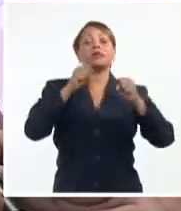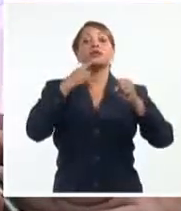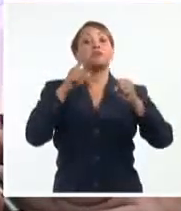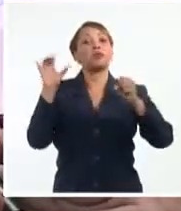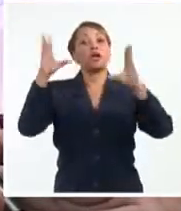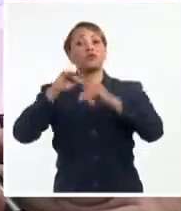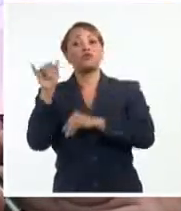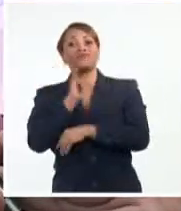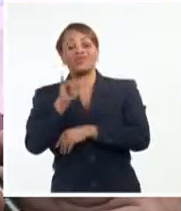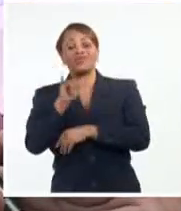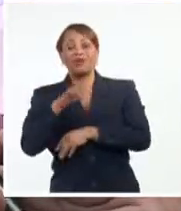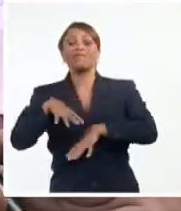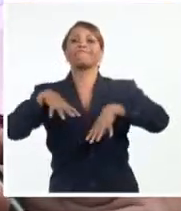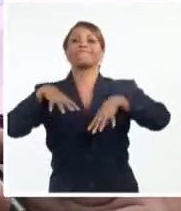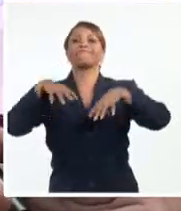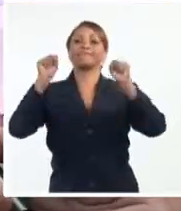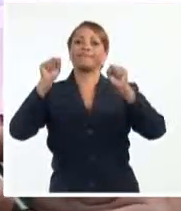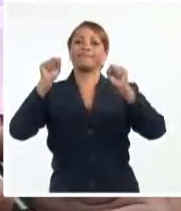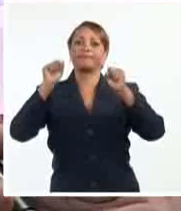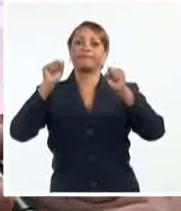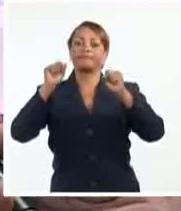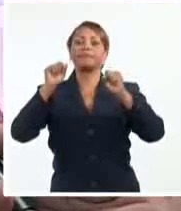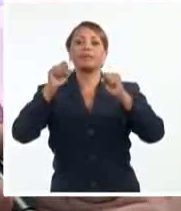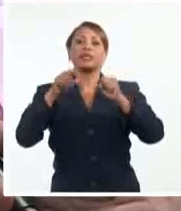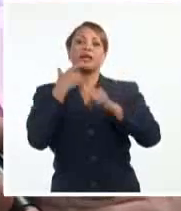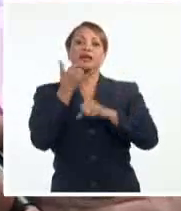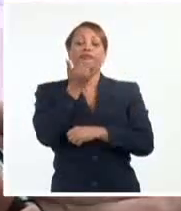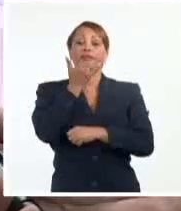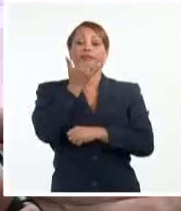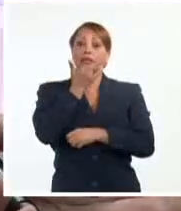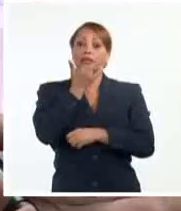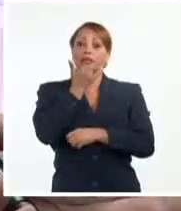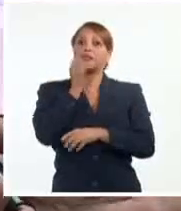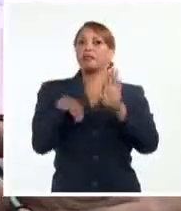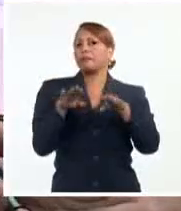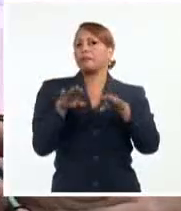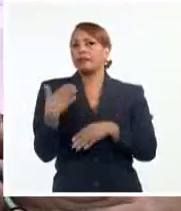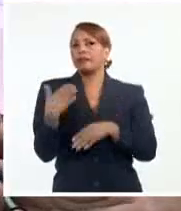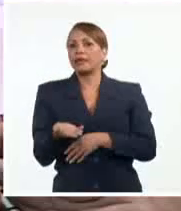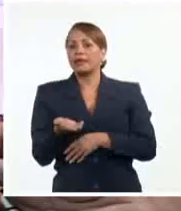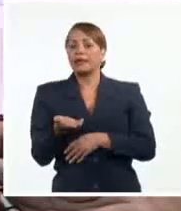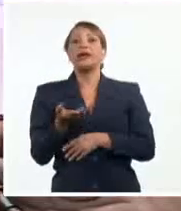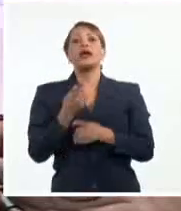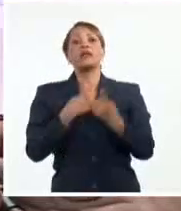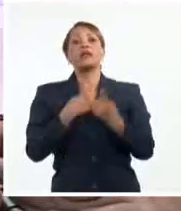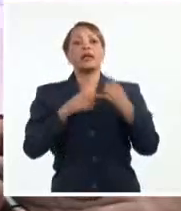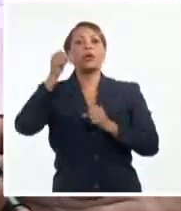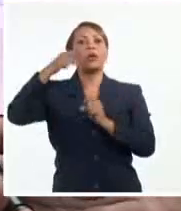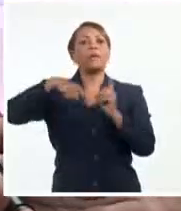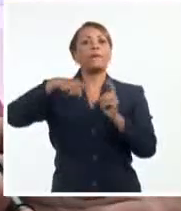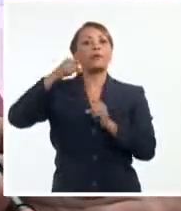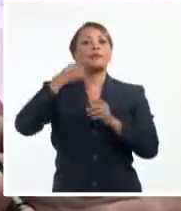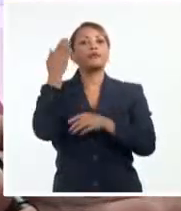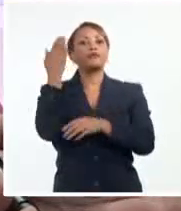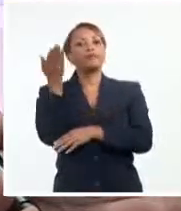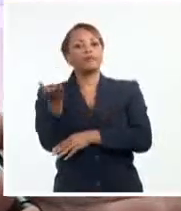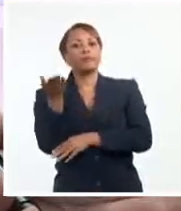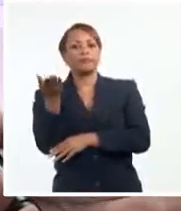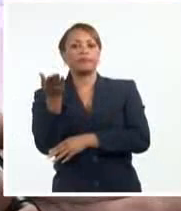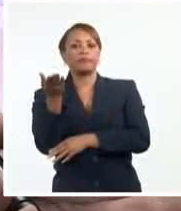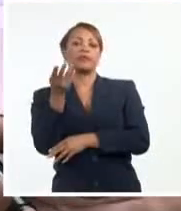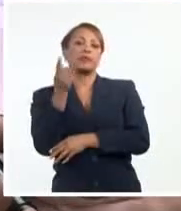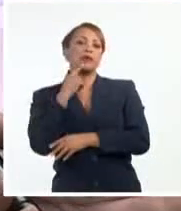demanda también hay mayor demanda. Por tanto, la afectación dependerá del comportamiento de la demanda en función de la